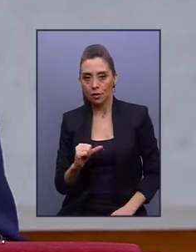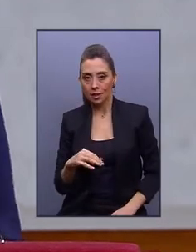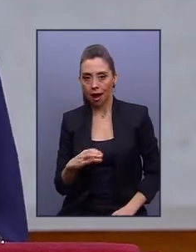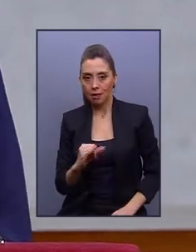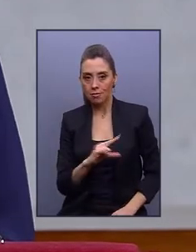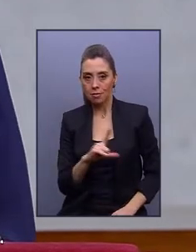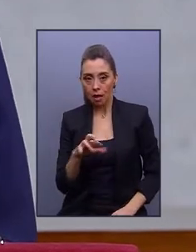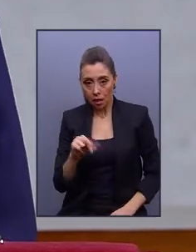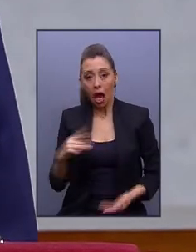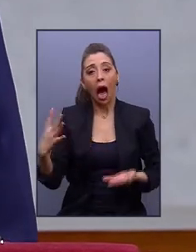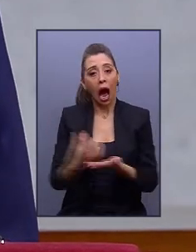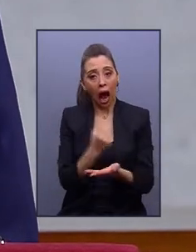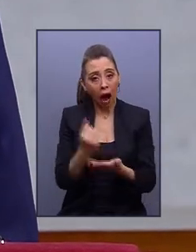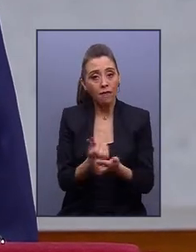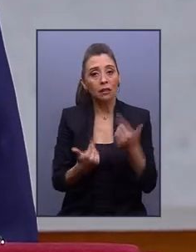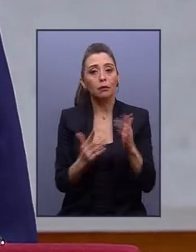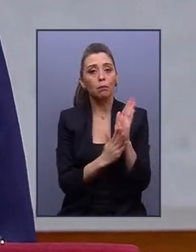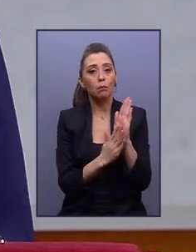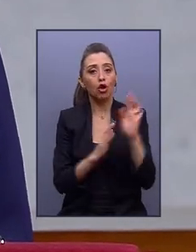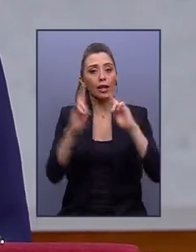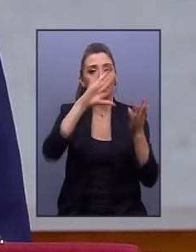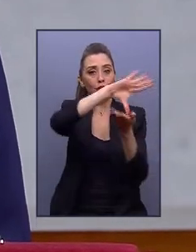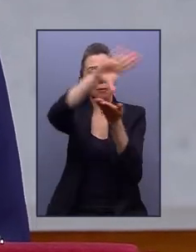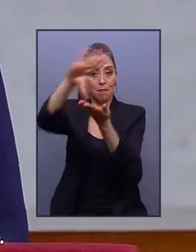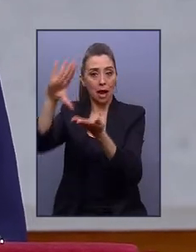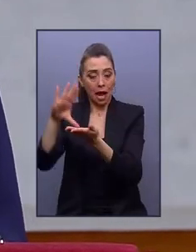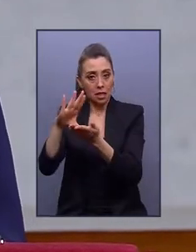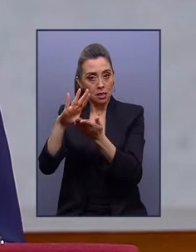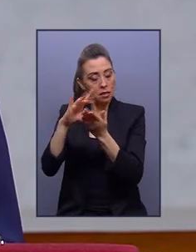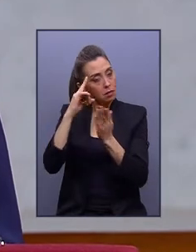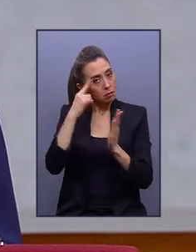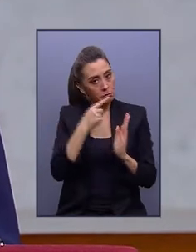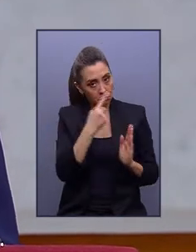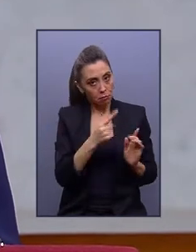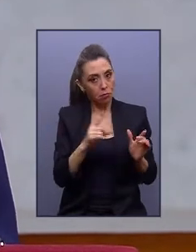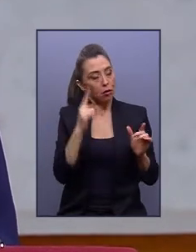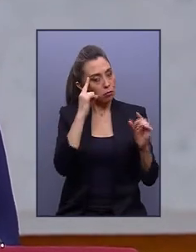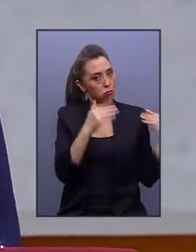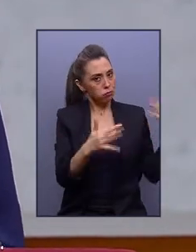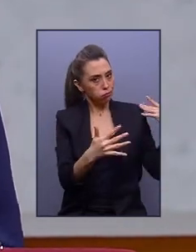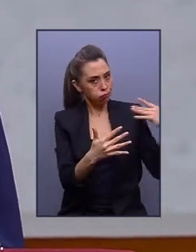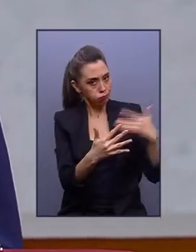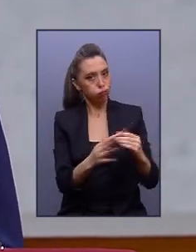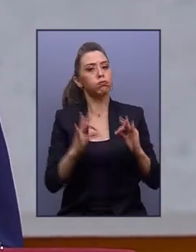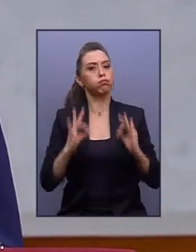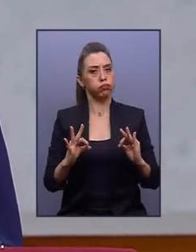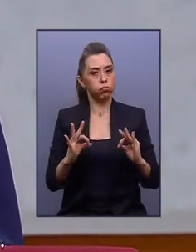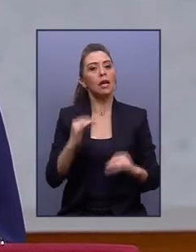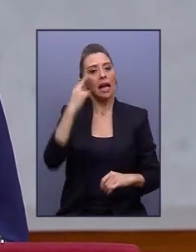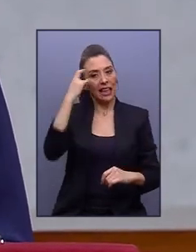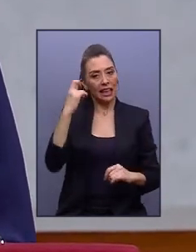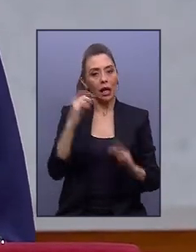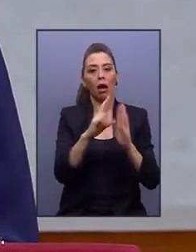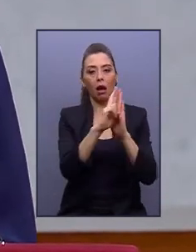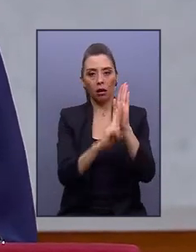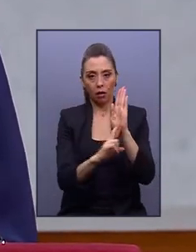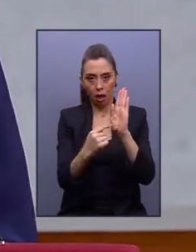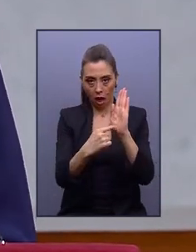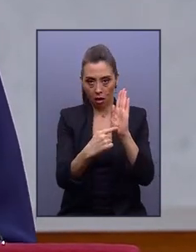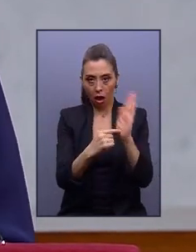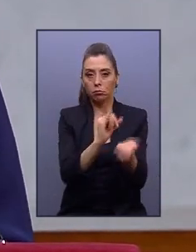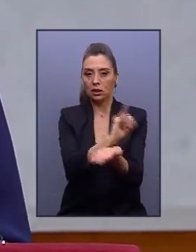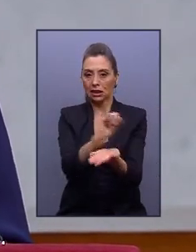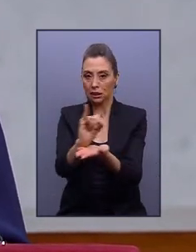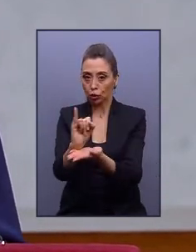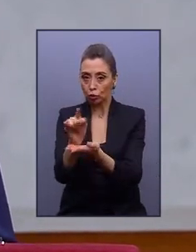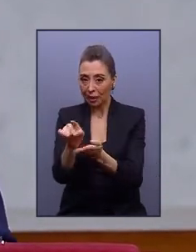Estos avances se han logrado con una política exterior basada en una línea de comportamiento consistente. Creemos en las reglas y en las instituciones